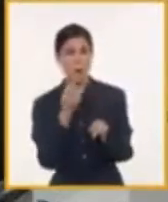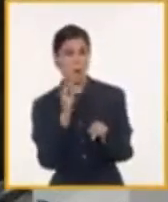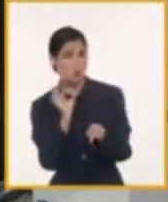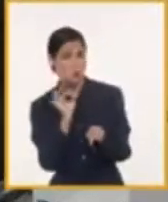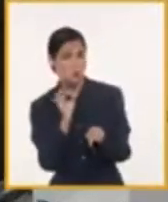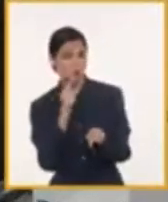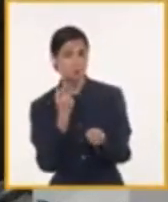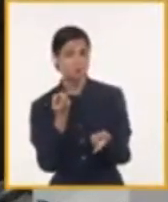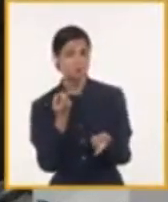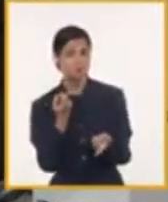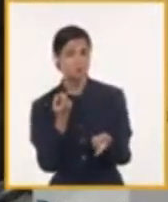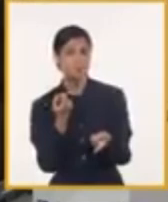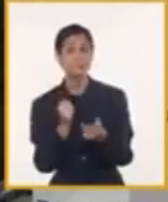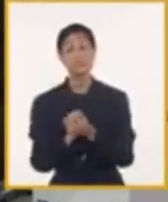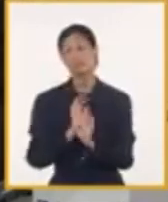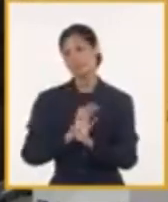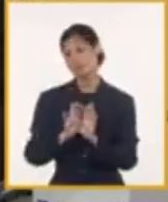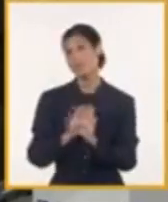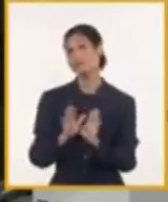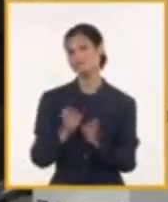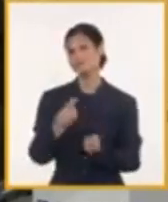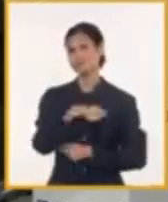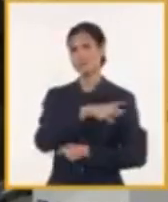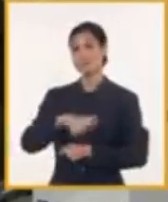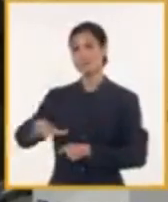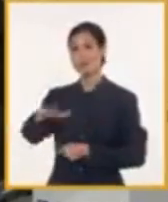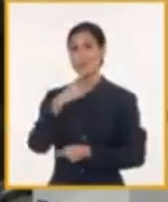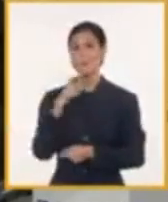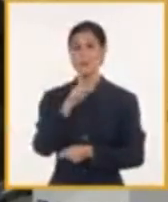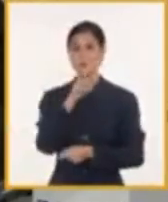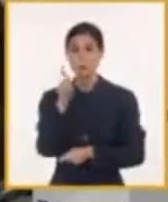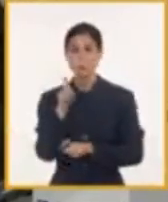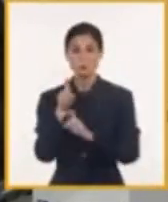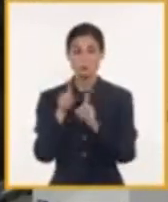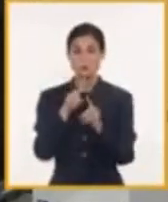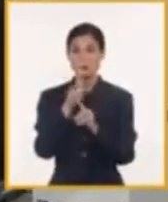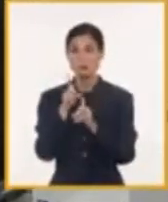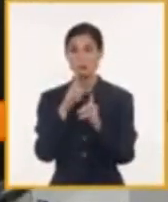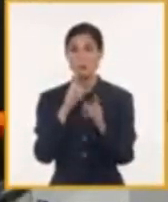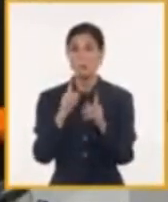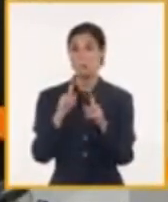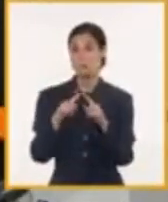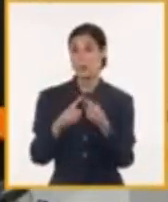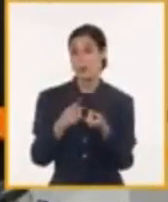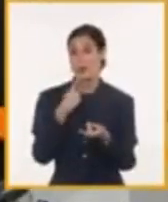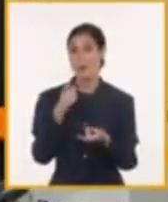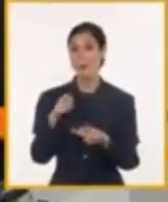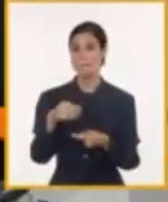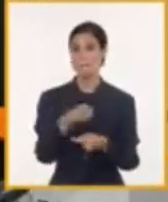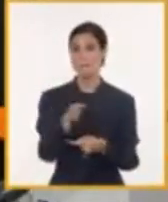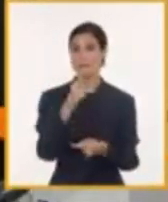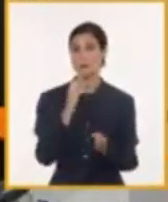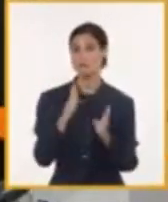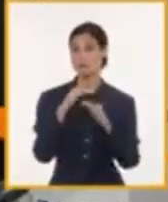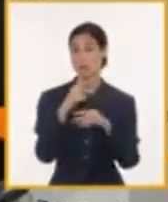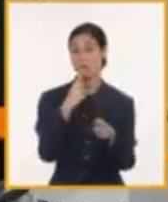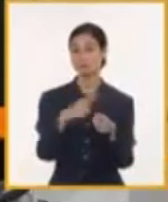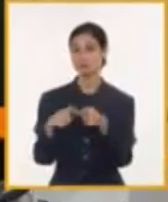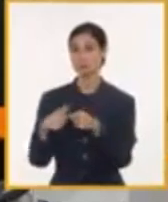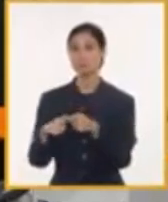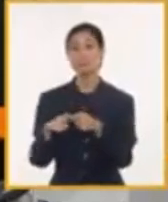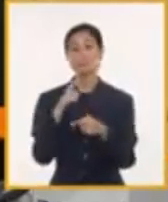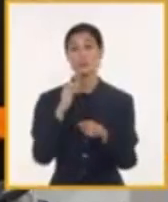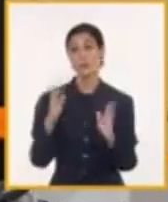nos hacemos todos los cubanos. Primero, bueno, reiterar las buenas tardes a usted, a todos los televidentes